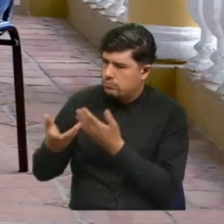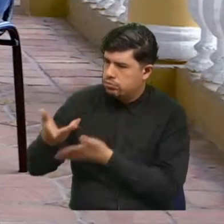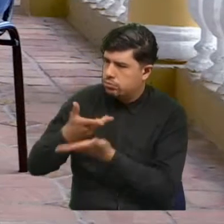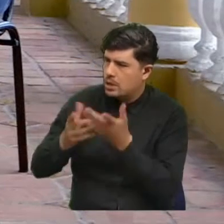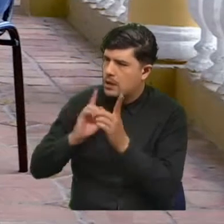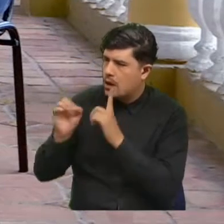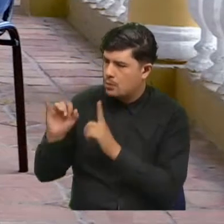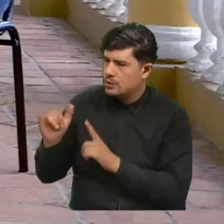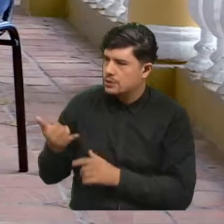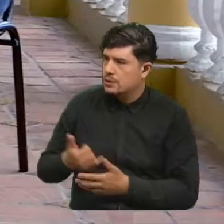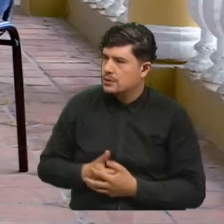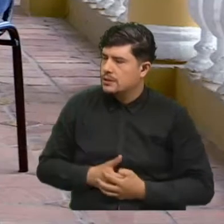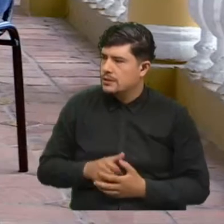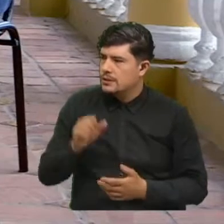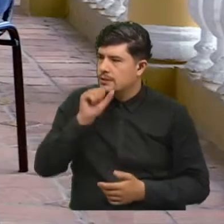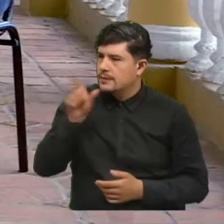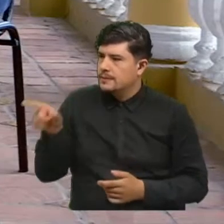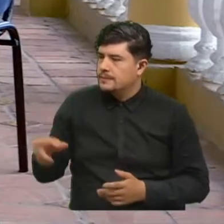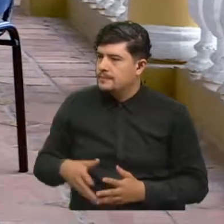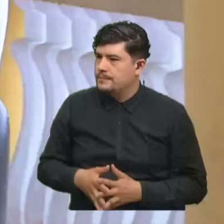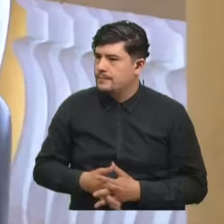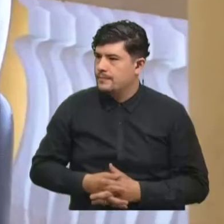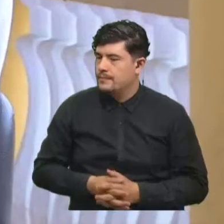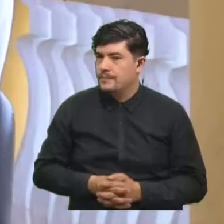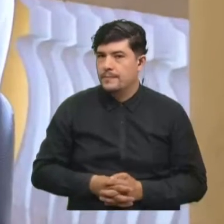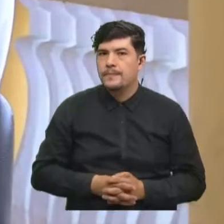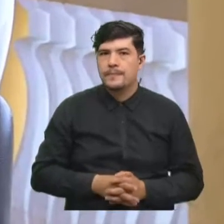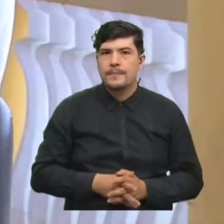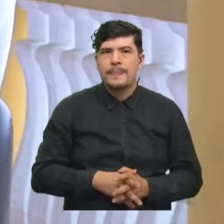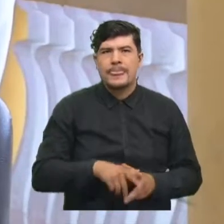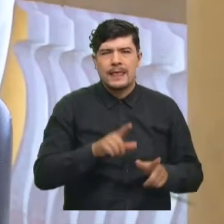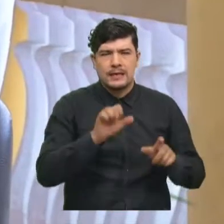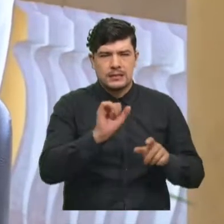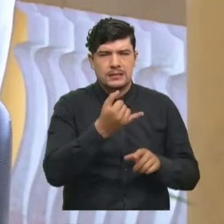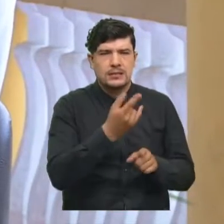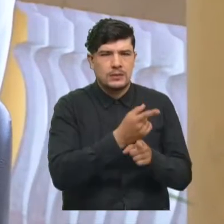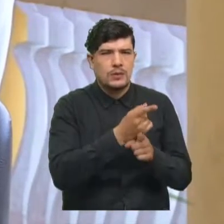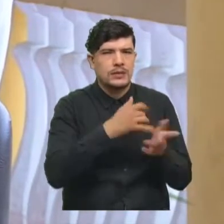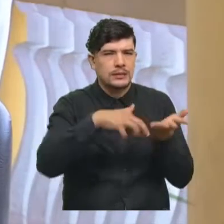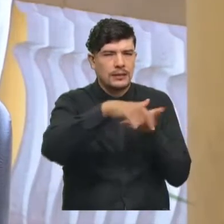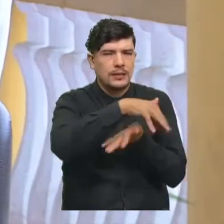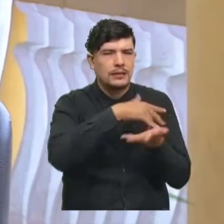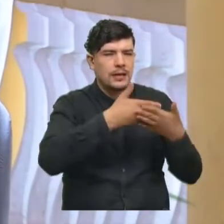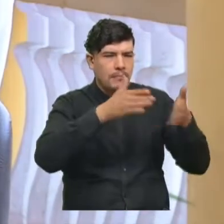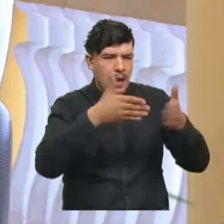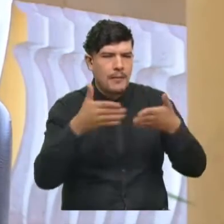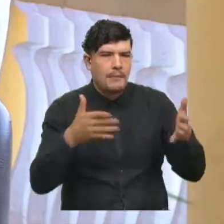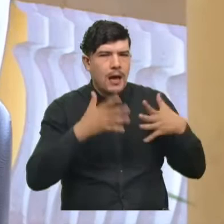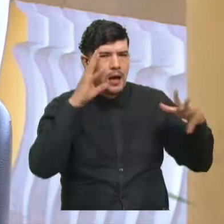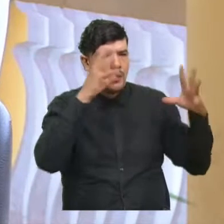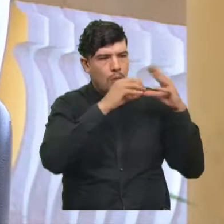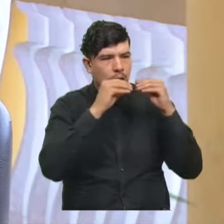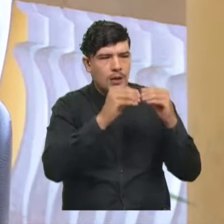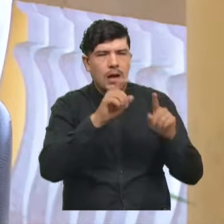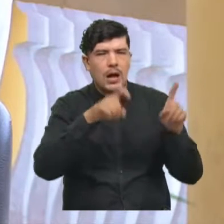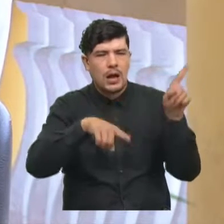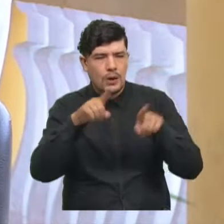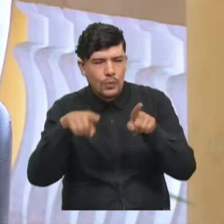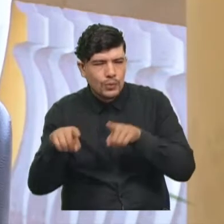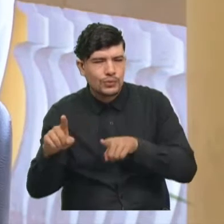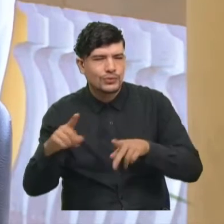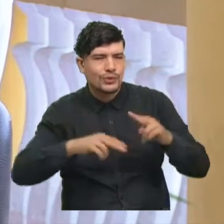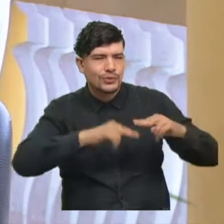las situaciones desde bloqueos intermitentes y algunas atentados contra la infraestructura de del